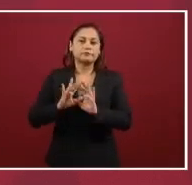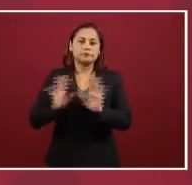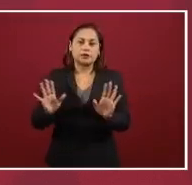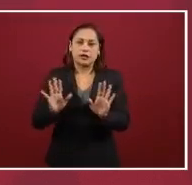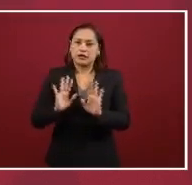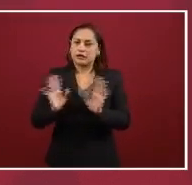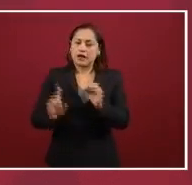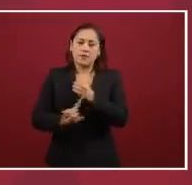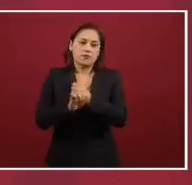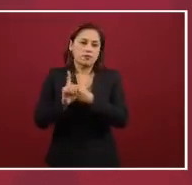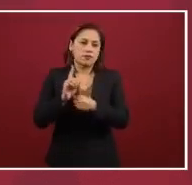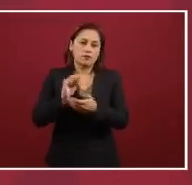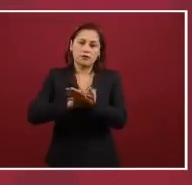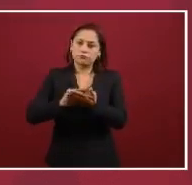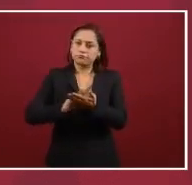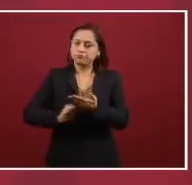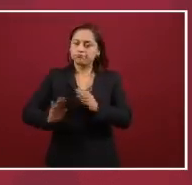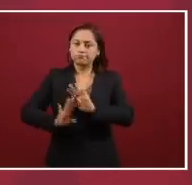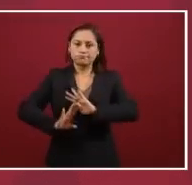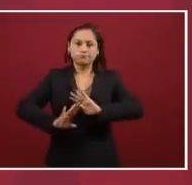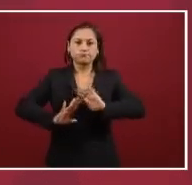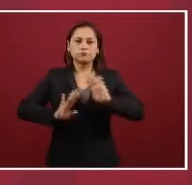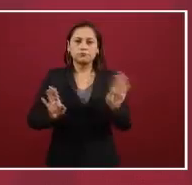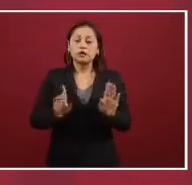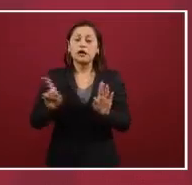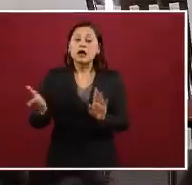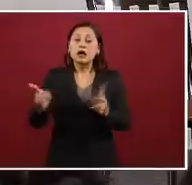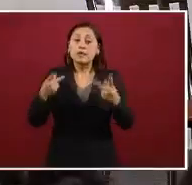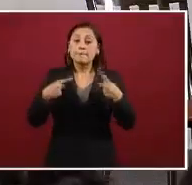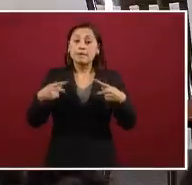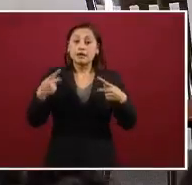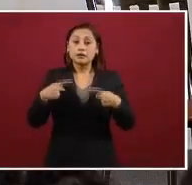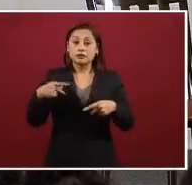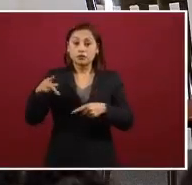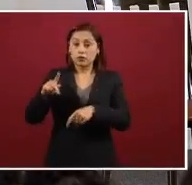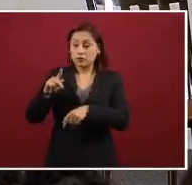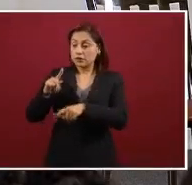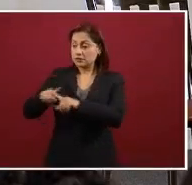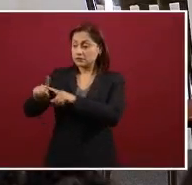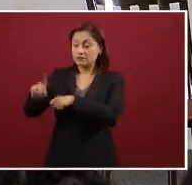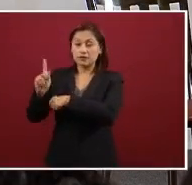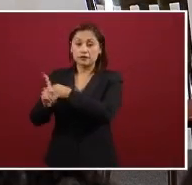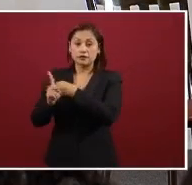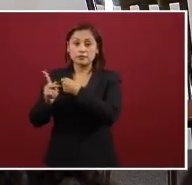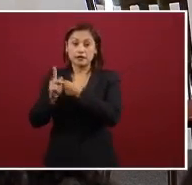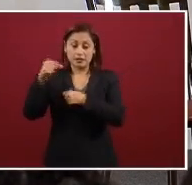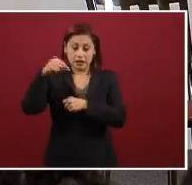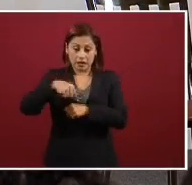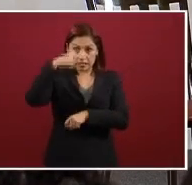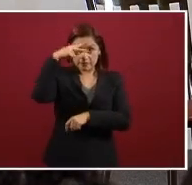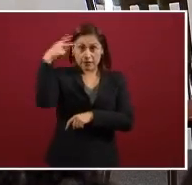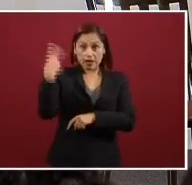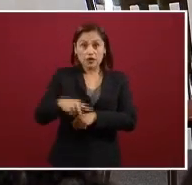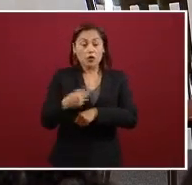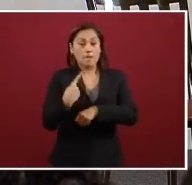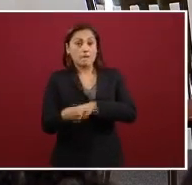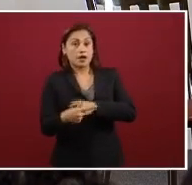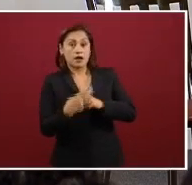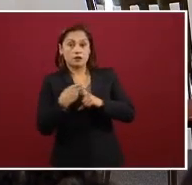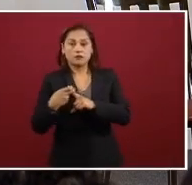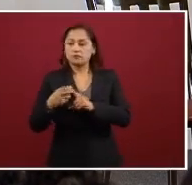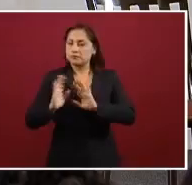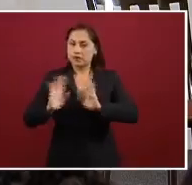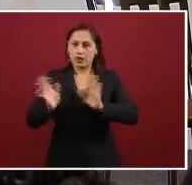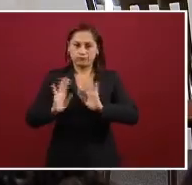familia de los países que acabo de referir en situación de secuestro en México. Y esto se debe